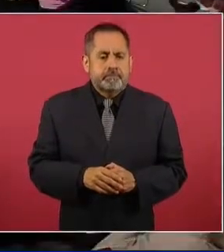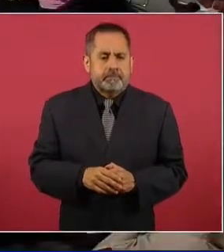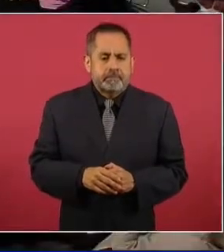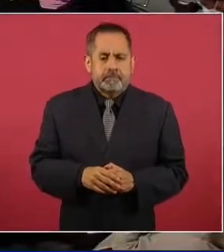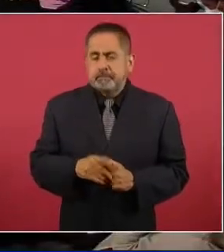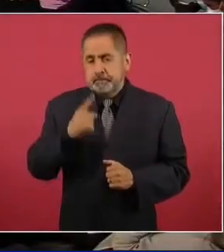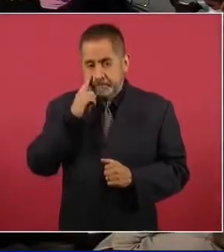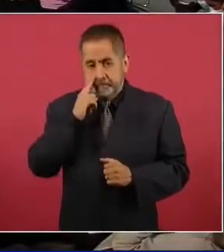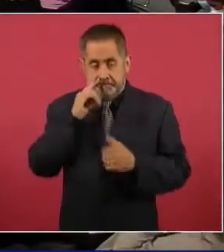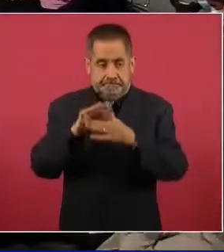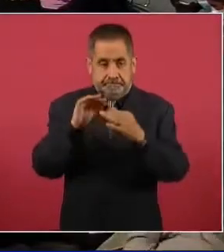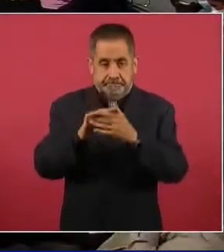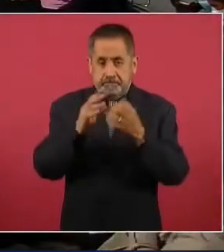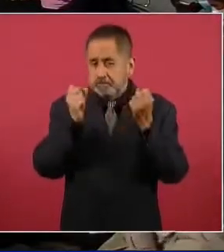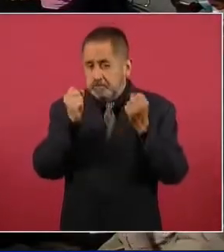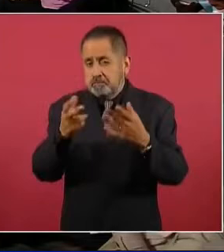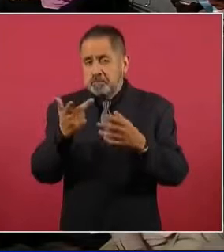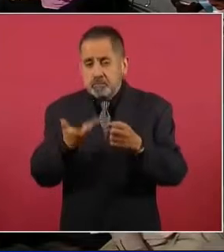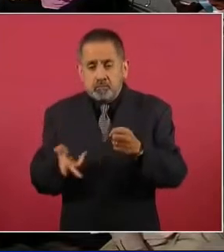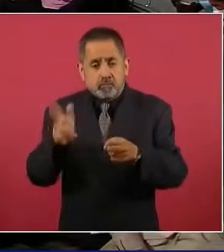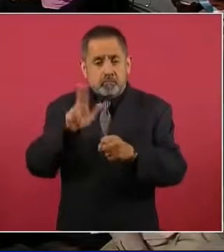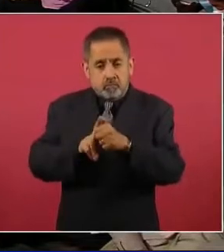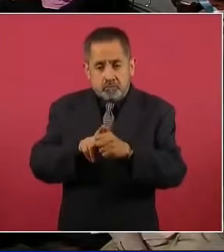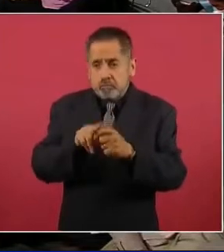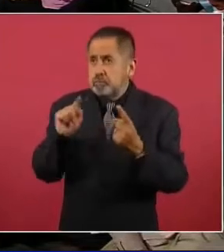muchos hospitales inconclusos,